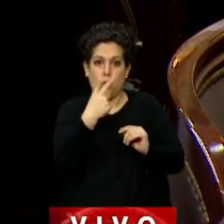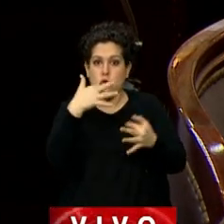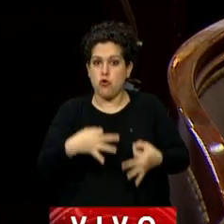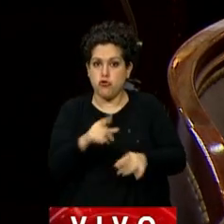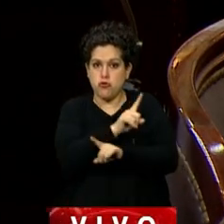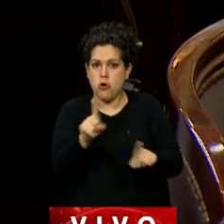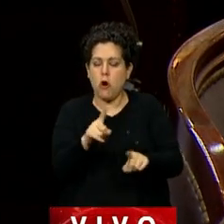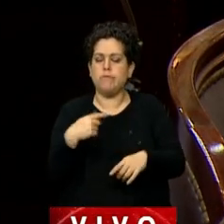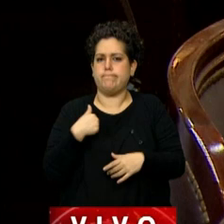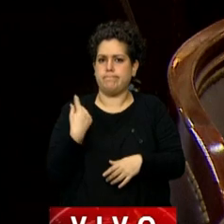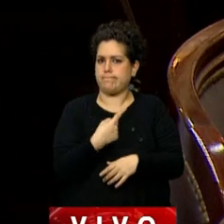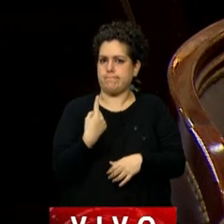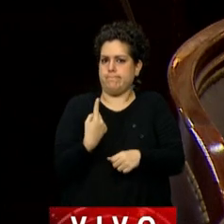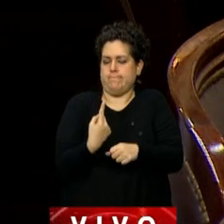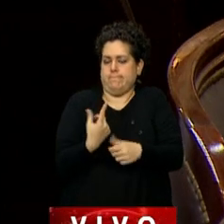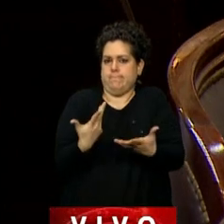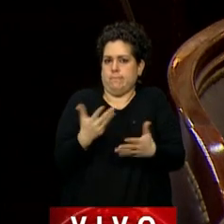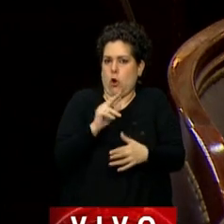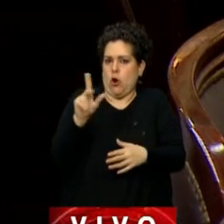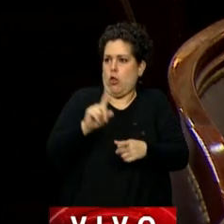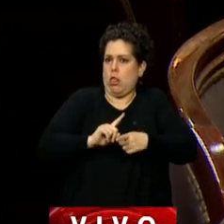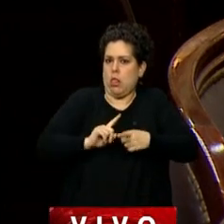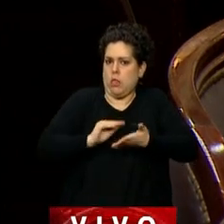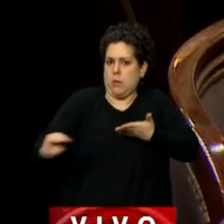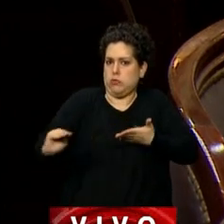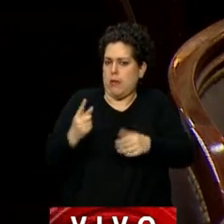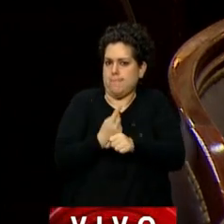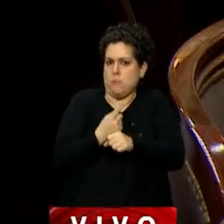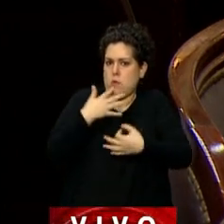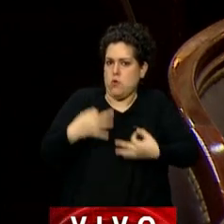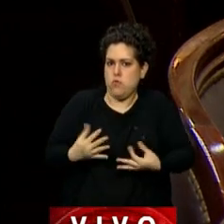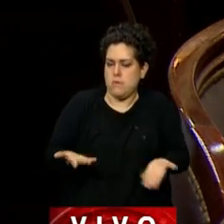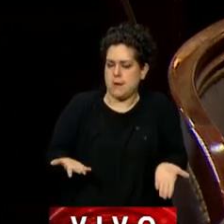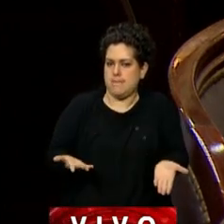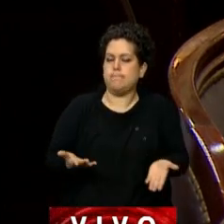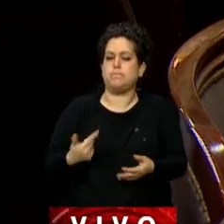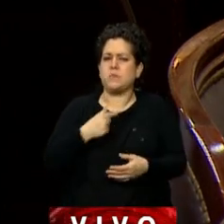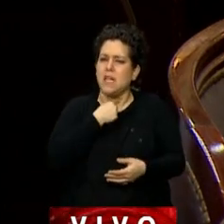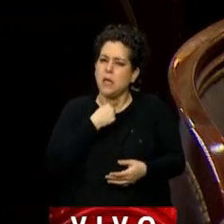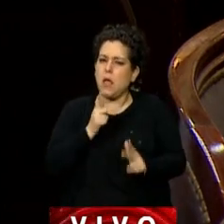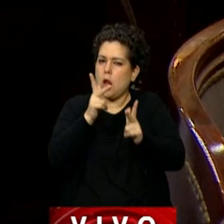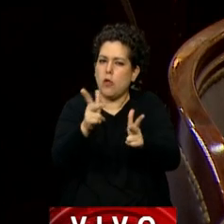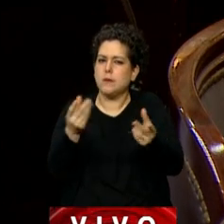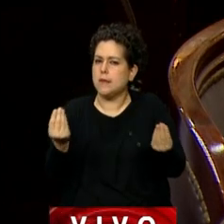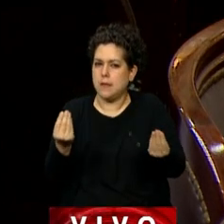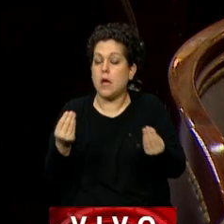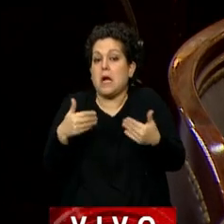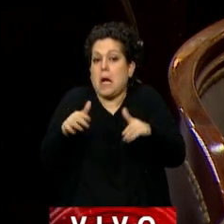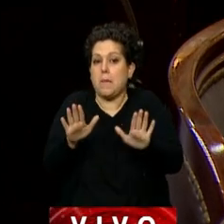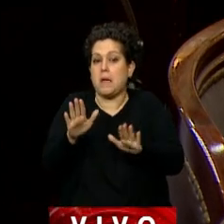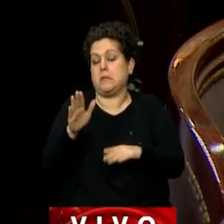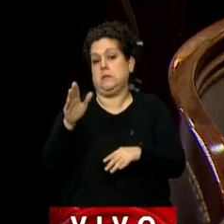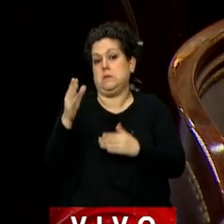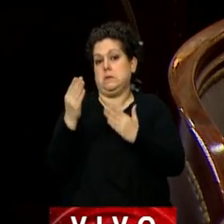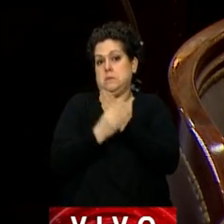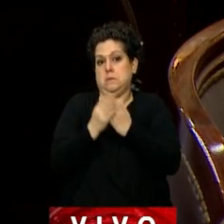de manera plena poder cumplir con nuestro rol como diputados. Pero lo que yo quiero remarcar, porque probablemente Juan Mansur